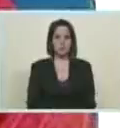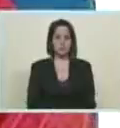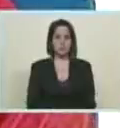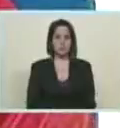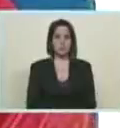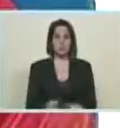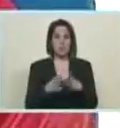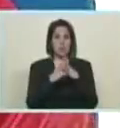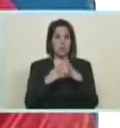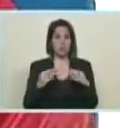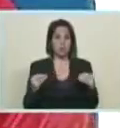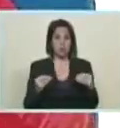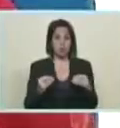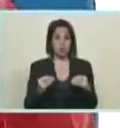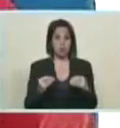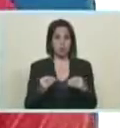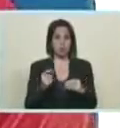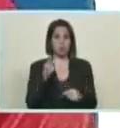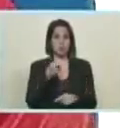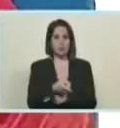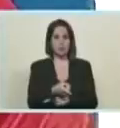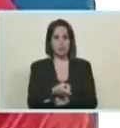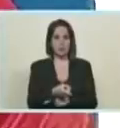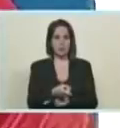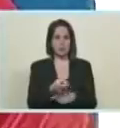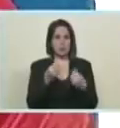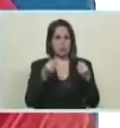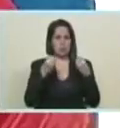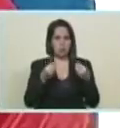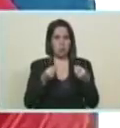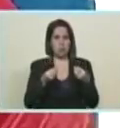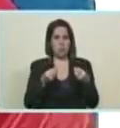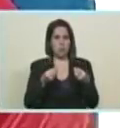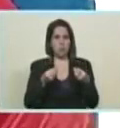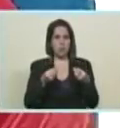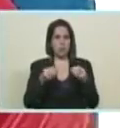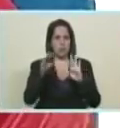todo esto debemos nosotros incorporarlo en las líneas estratégicas.